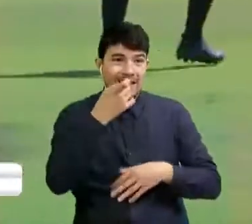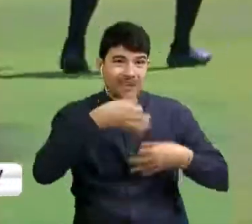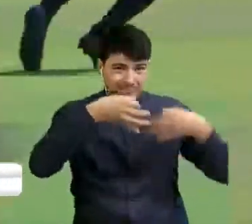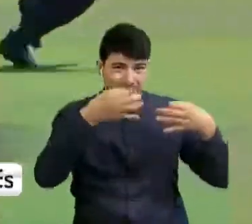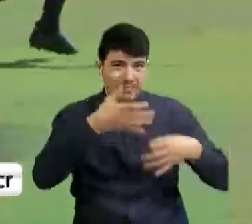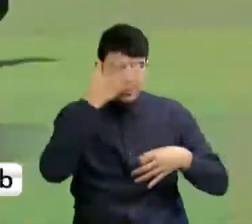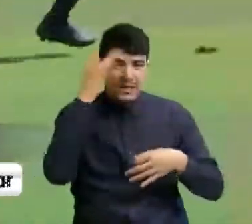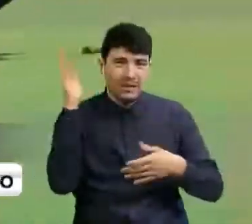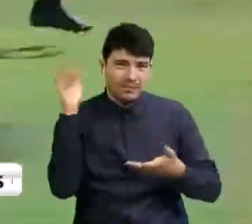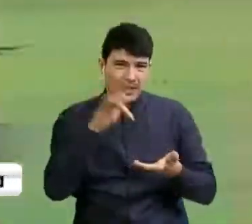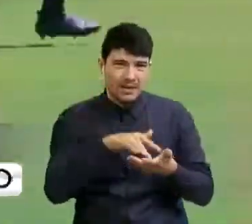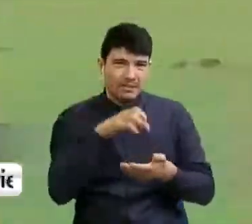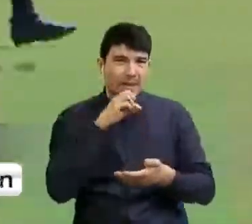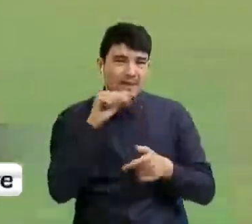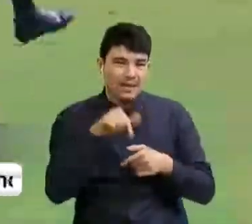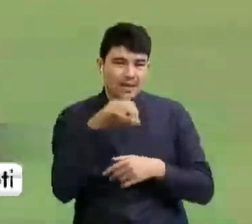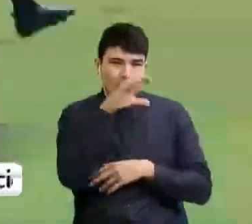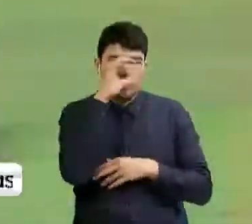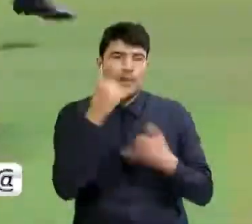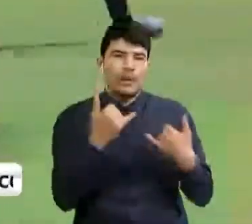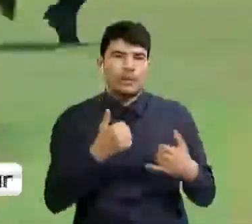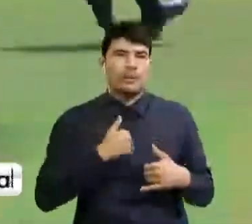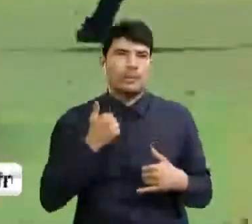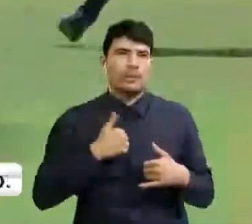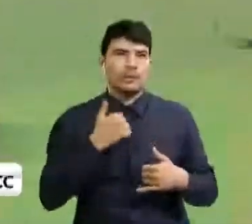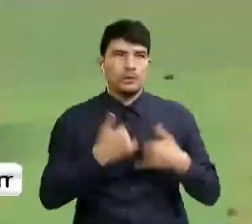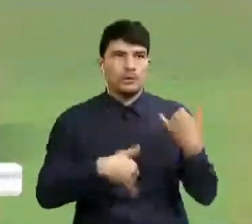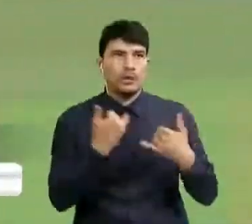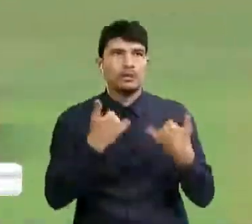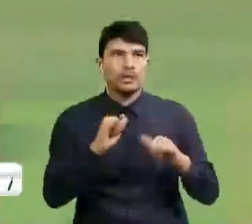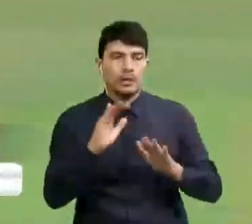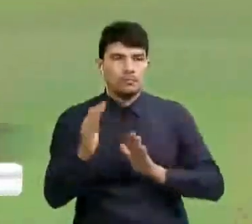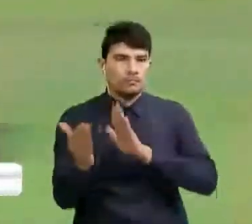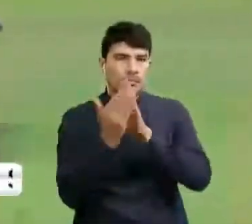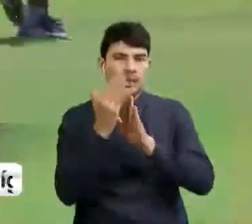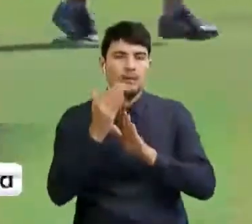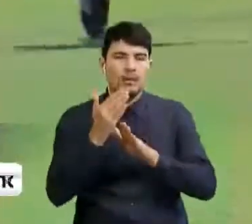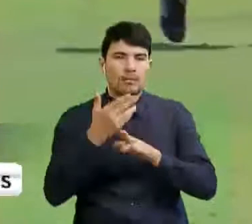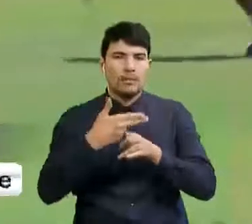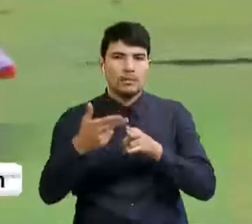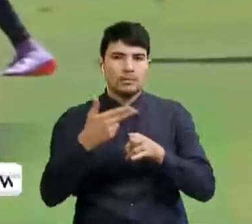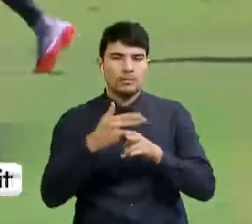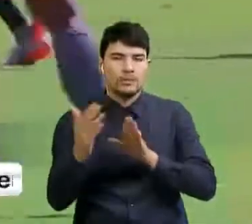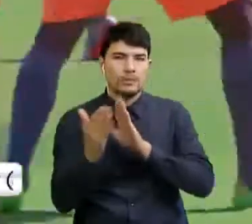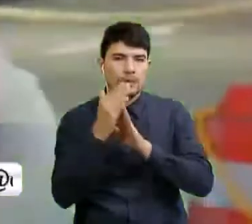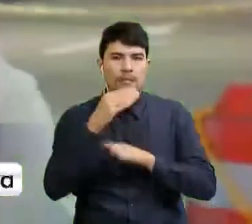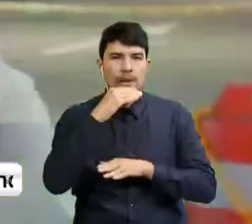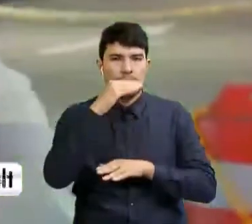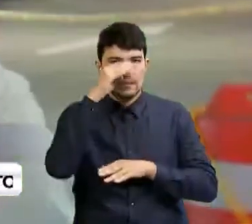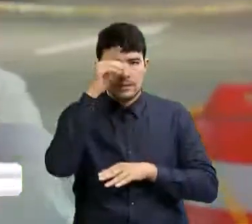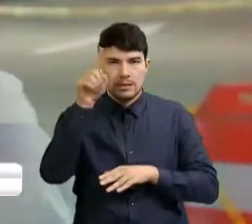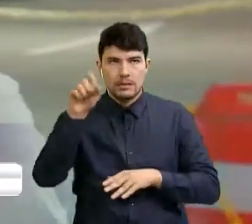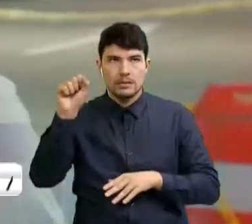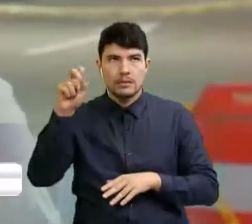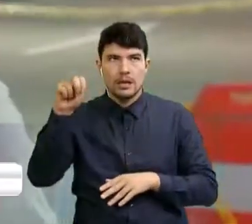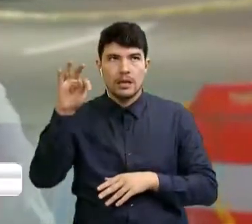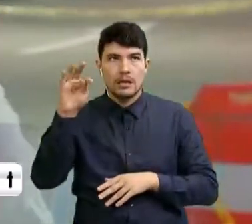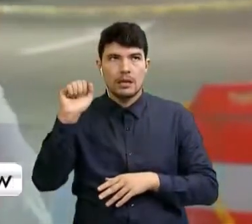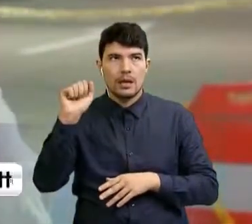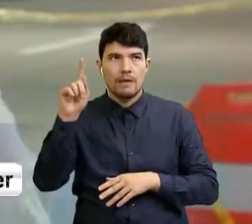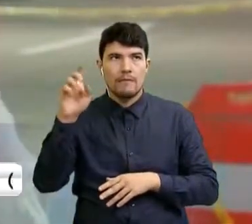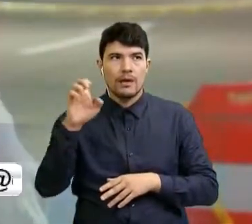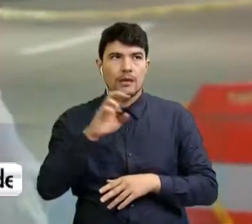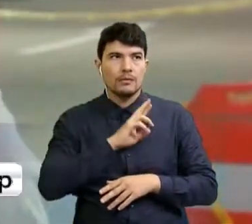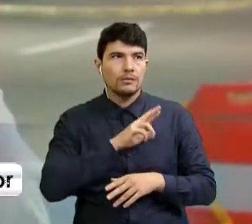debido a la visita del papa colombia es aprovechada por los jugadores que ya preparan sus dos próximos partidos ante medellín y santa fe bueno hay muchas tendencias y